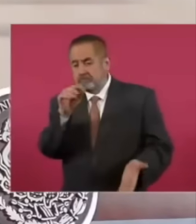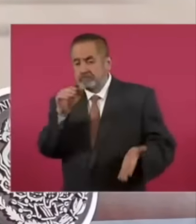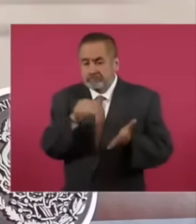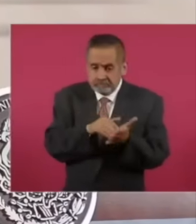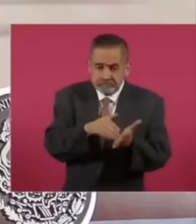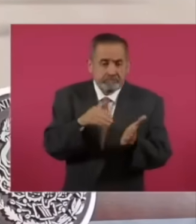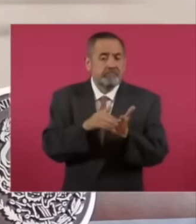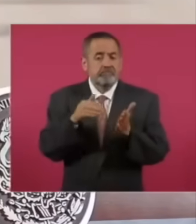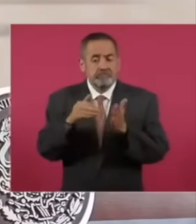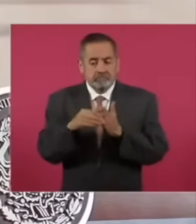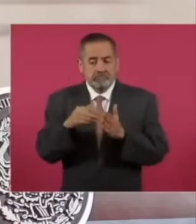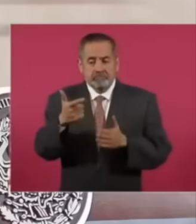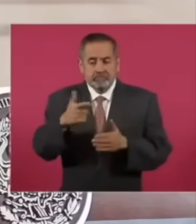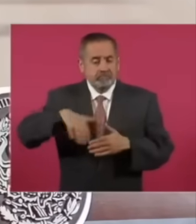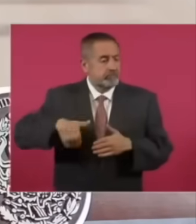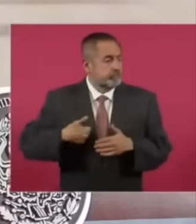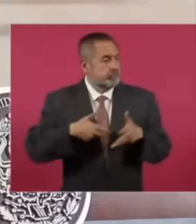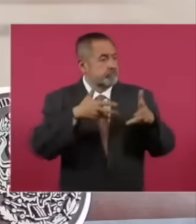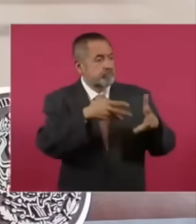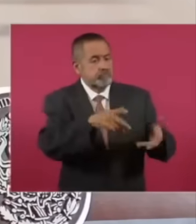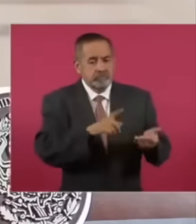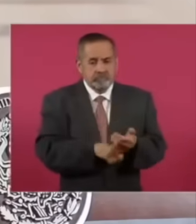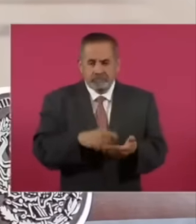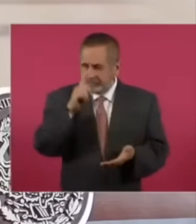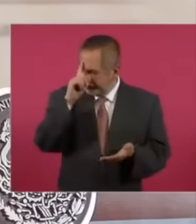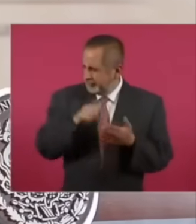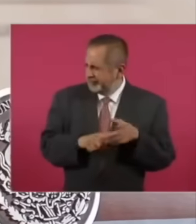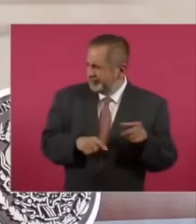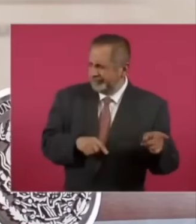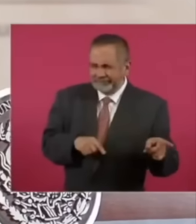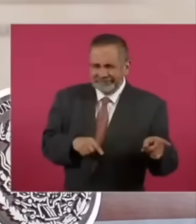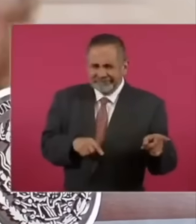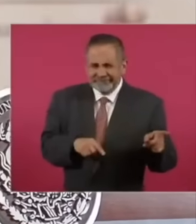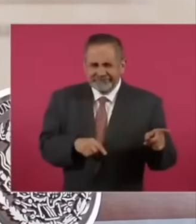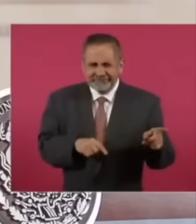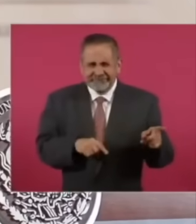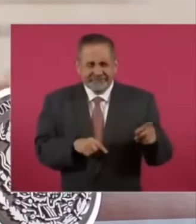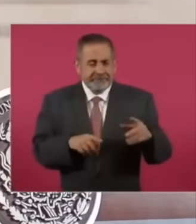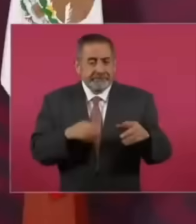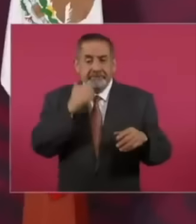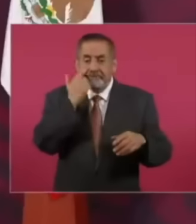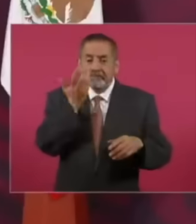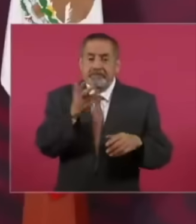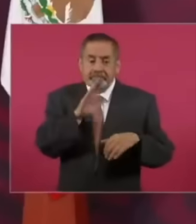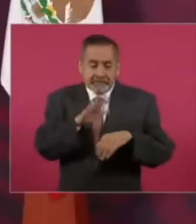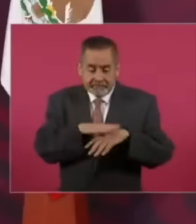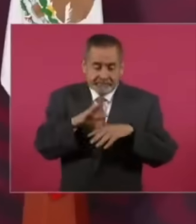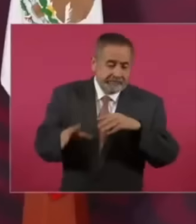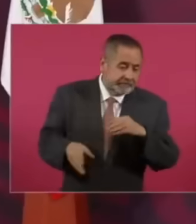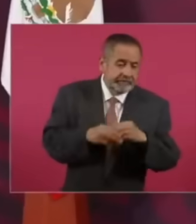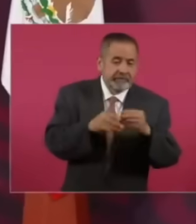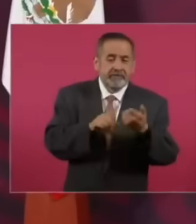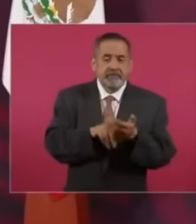de pesos creo que están solicitando como 80 mil millones